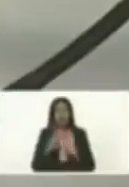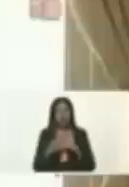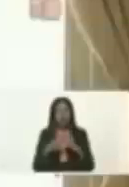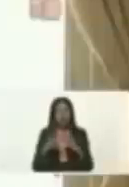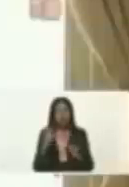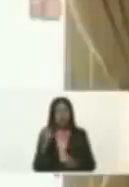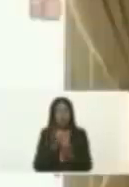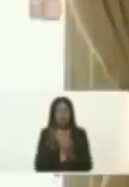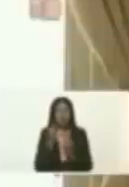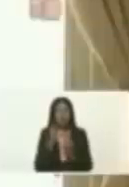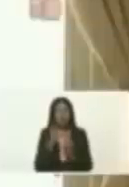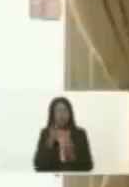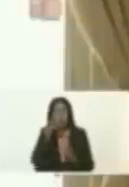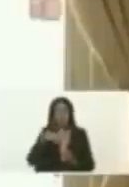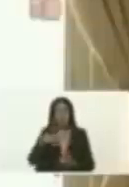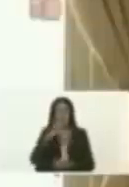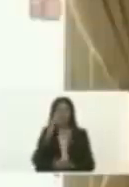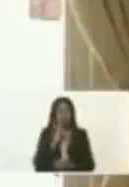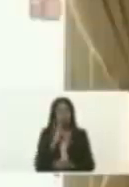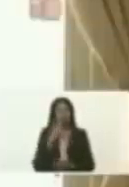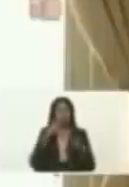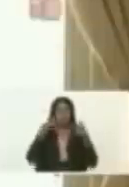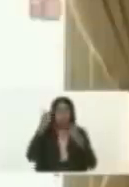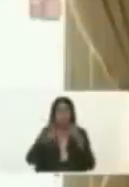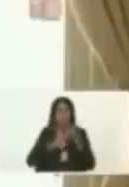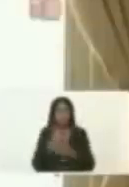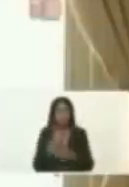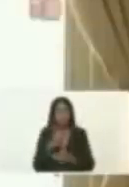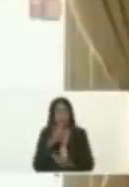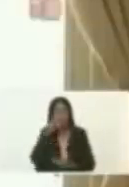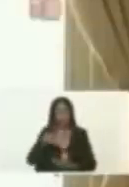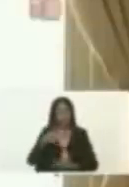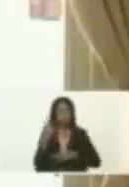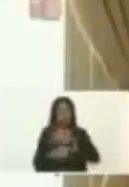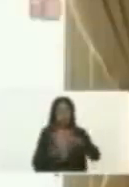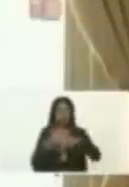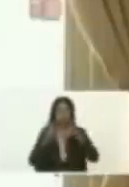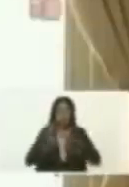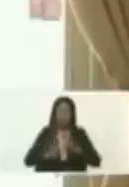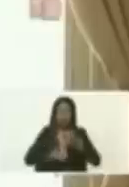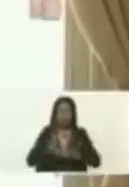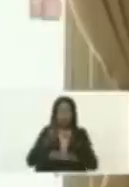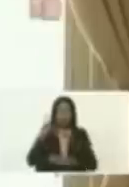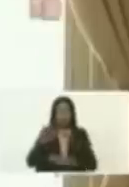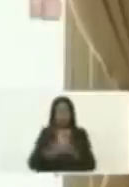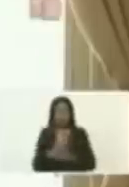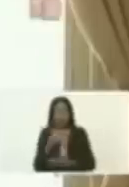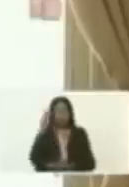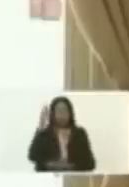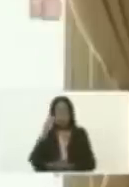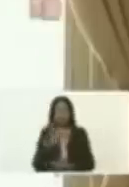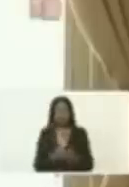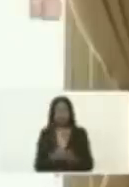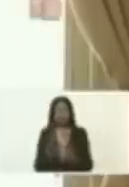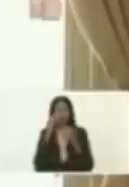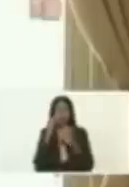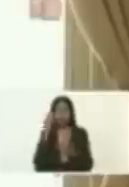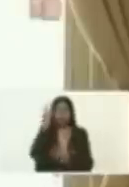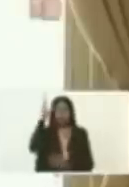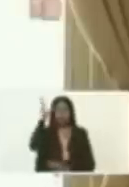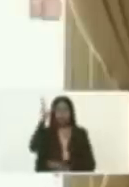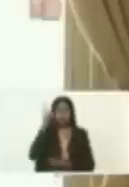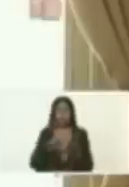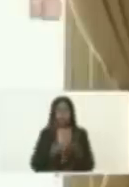apoyo al pueblo bolivariano al pueblo chavista el pueblo revolucionario que tiene mucha conciencia alta conciencia